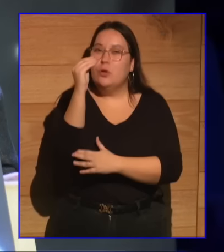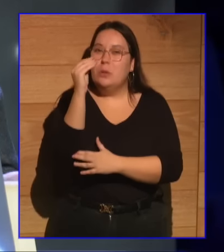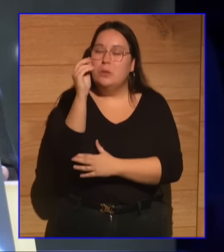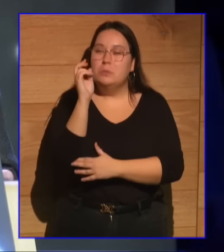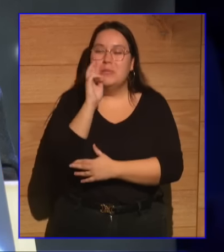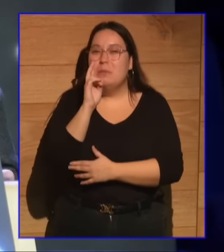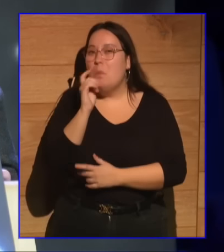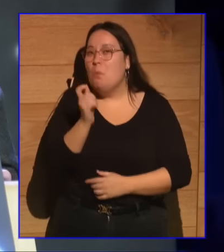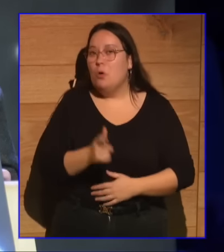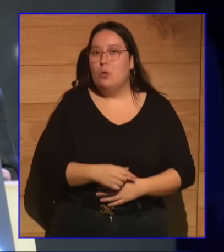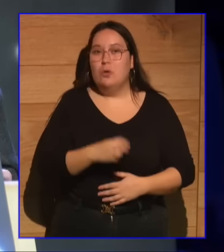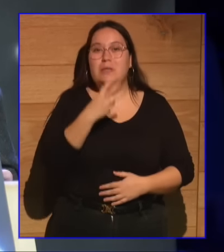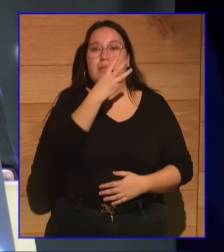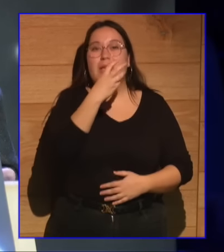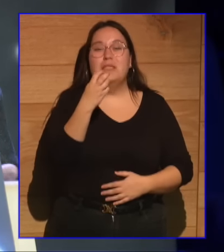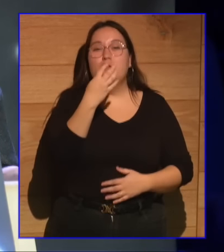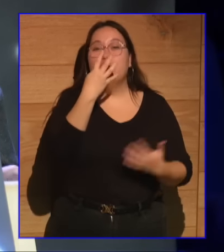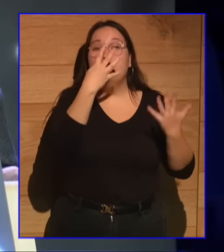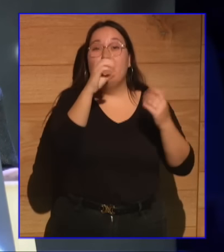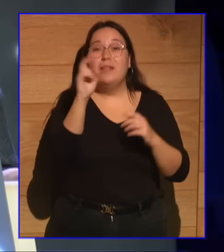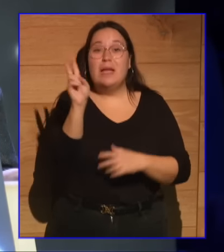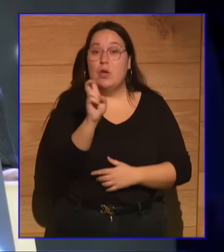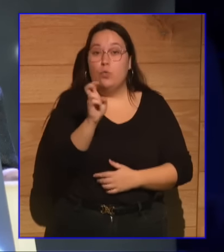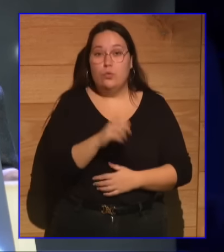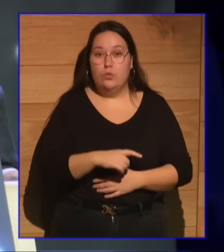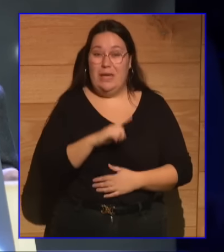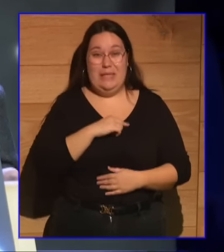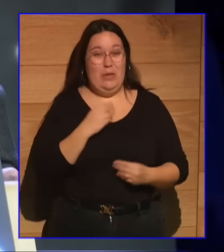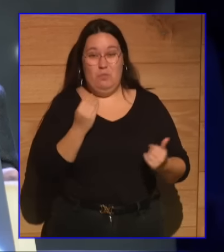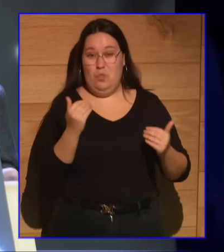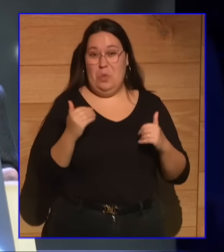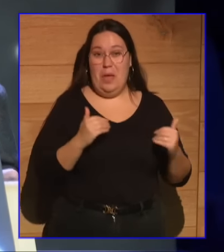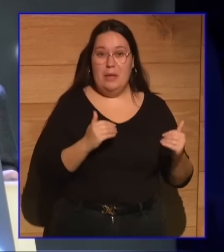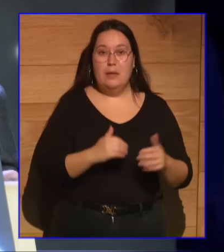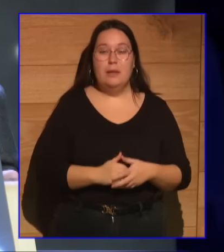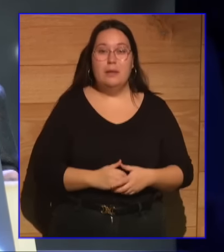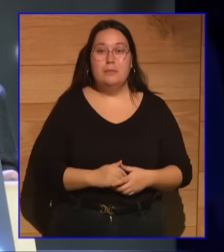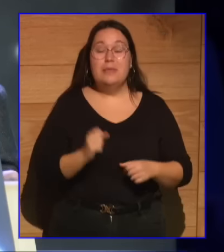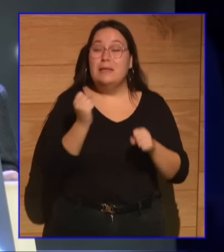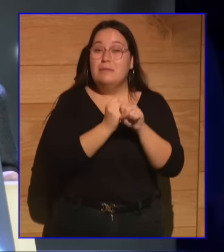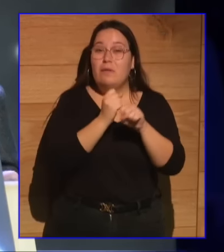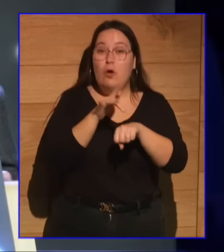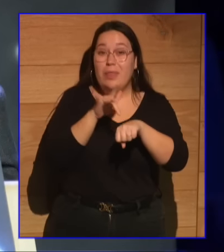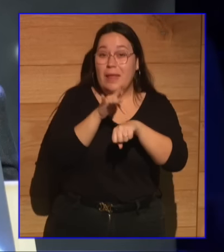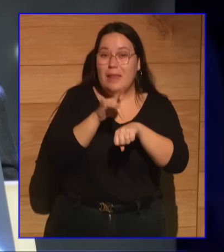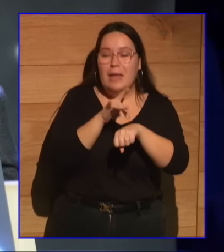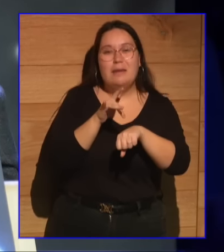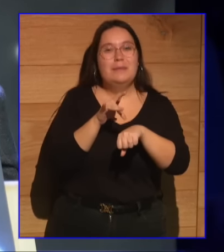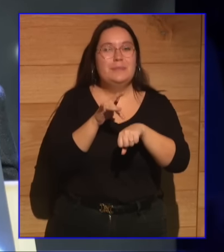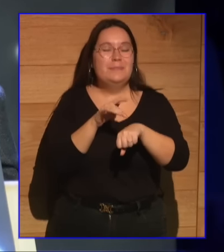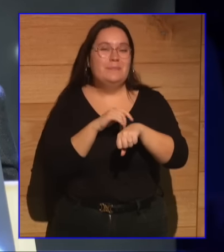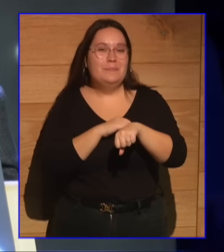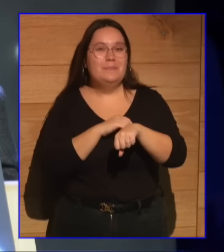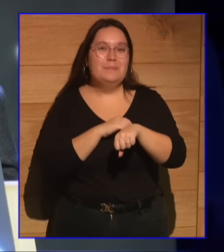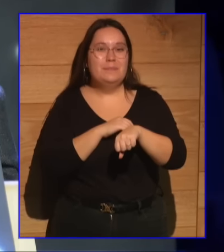bastante poco. 390 segundos, concretamente. No tenemos esa sensación. Y el trabajo digital, aún dentro